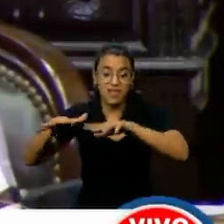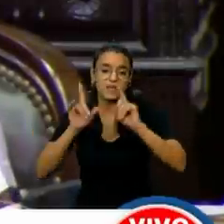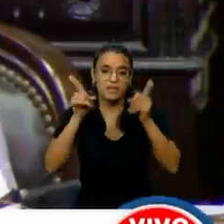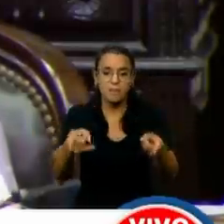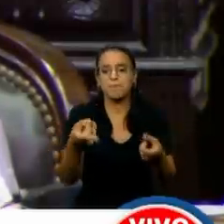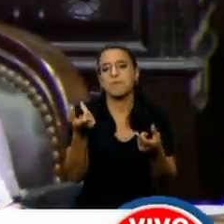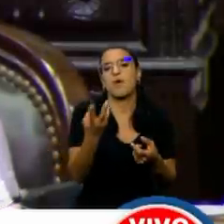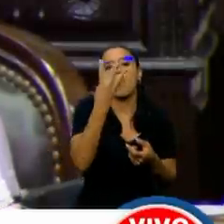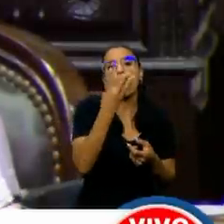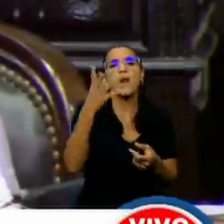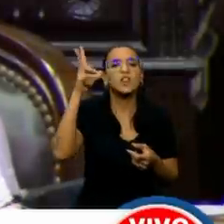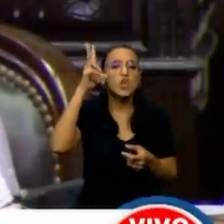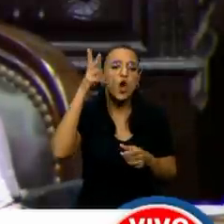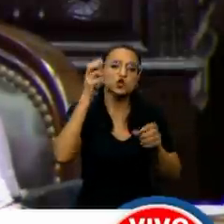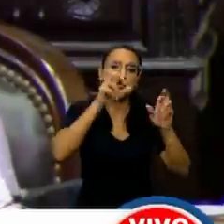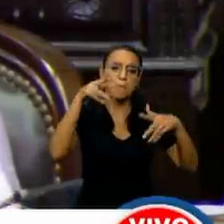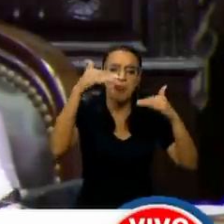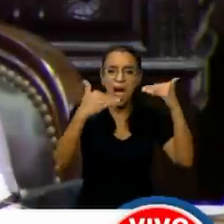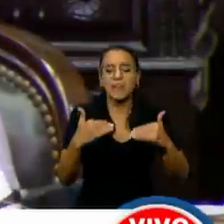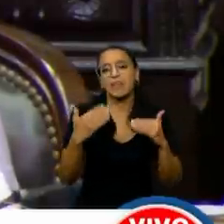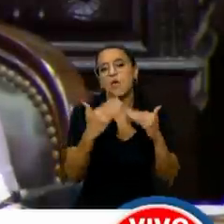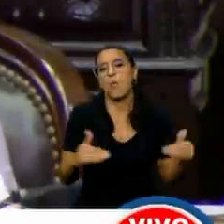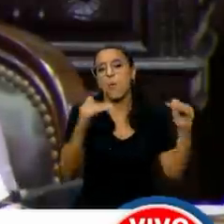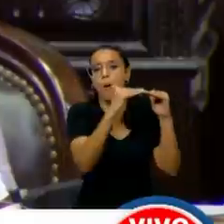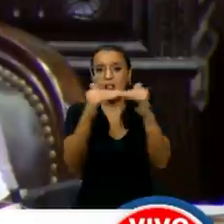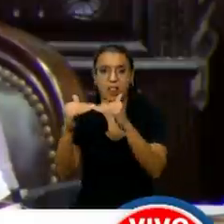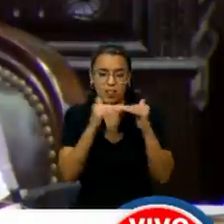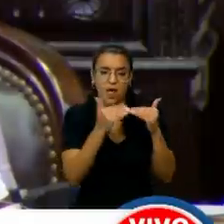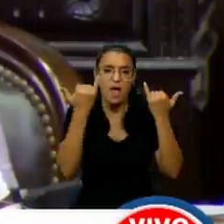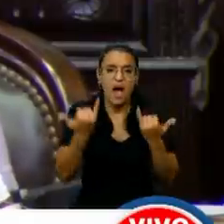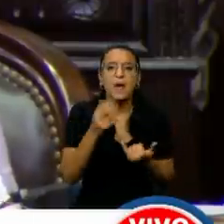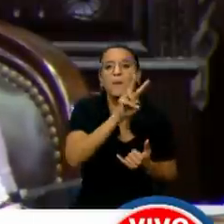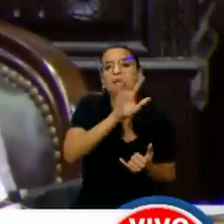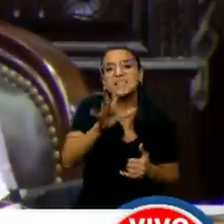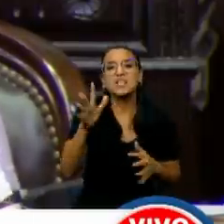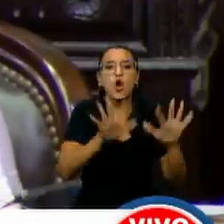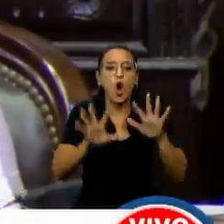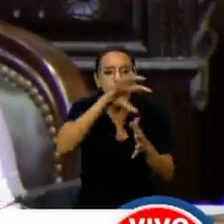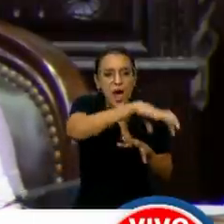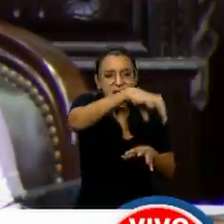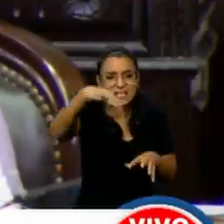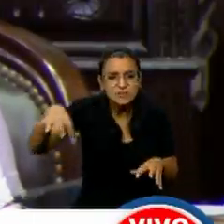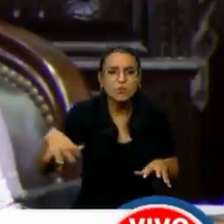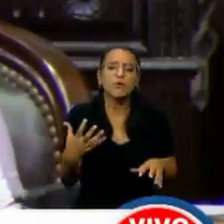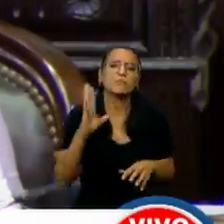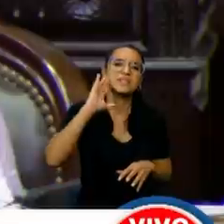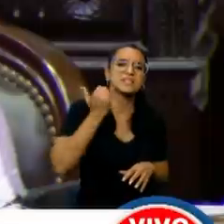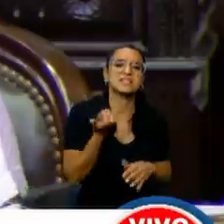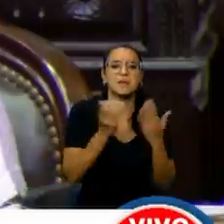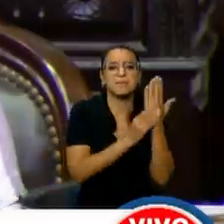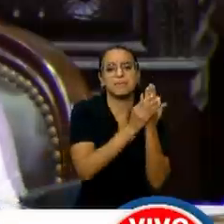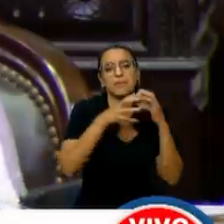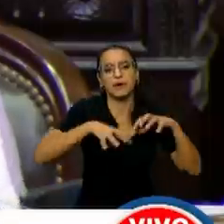en 48 programas con perspectivas de igualdad estas iniciativas provienen de 25 organismos que funcionan en 16 ministerios